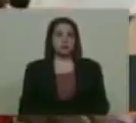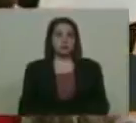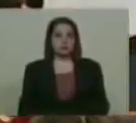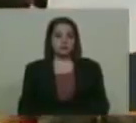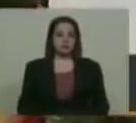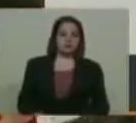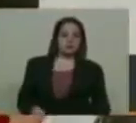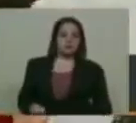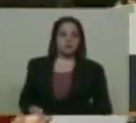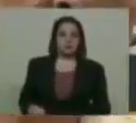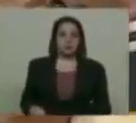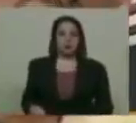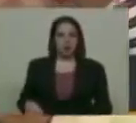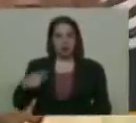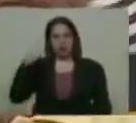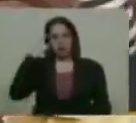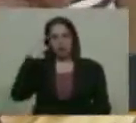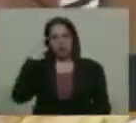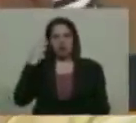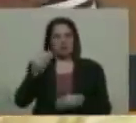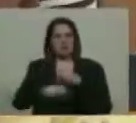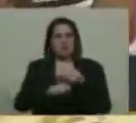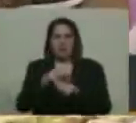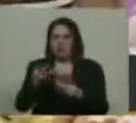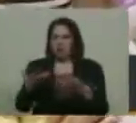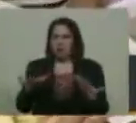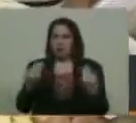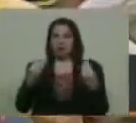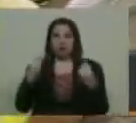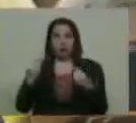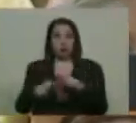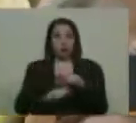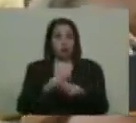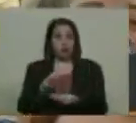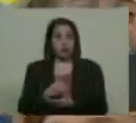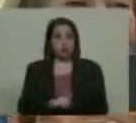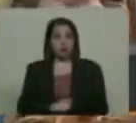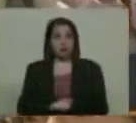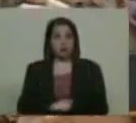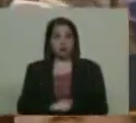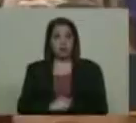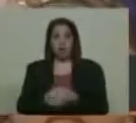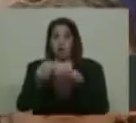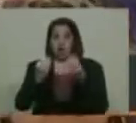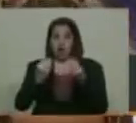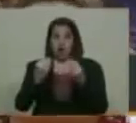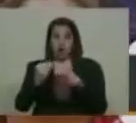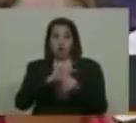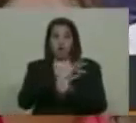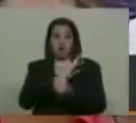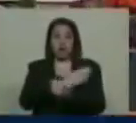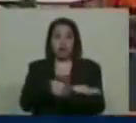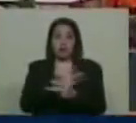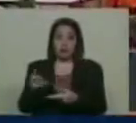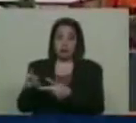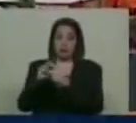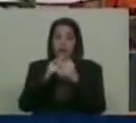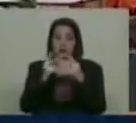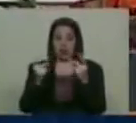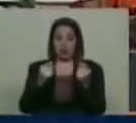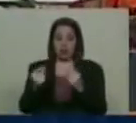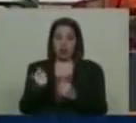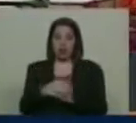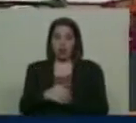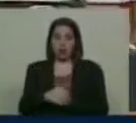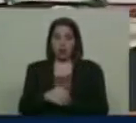¿Ustedes se dan cuenta todo lo que hay que hacer? ¿Cómo vamos a hacer para fortalecer los créditos que